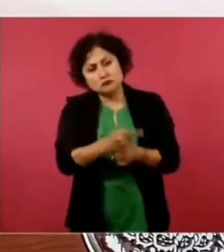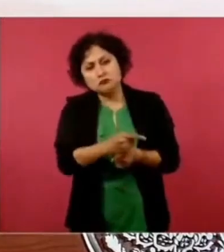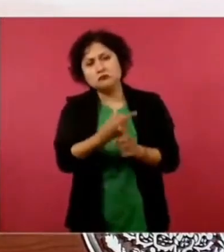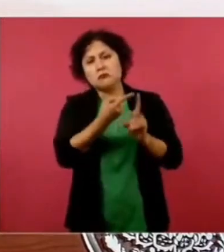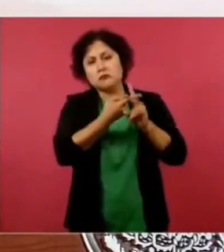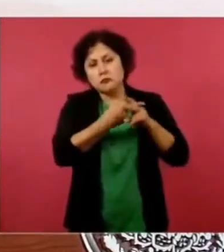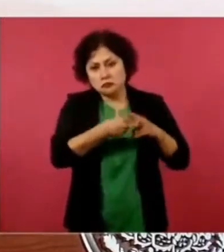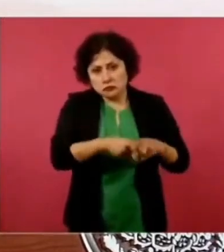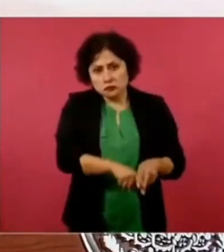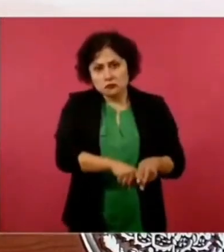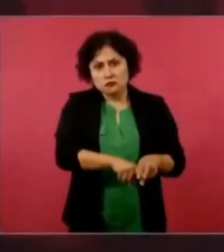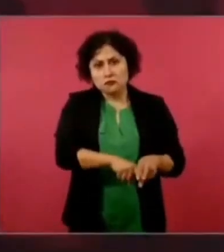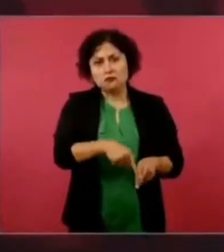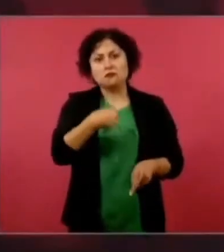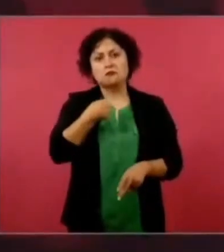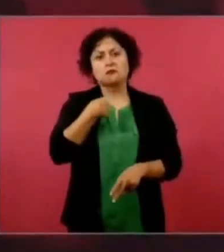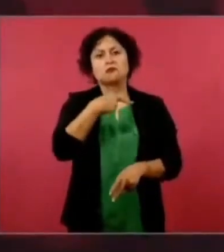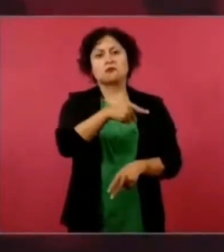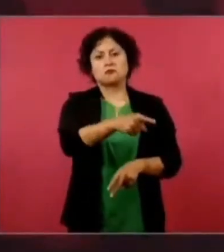conocí a